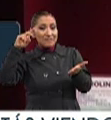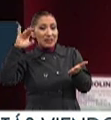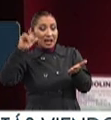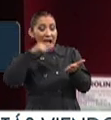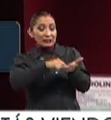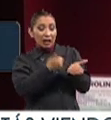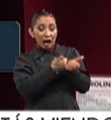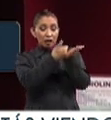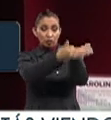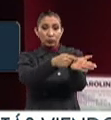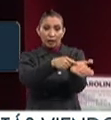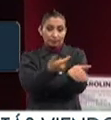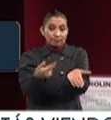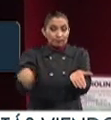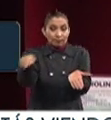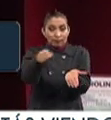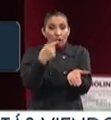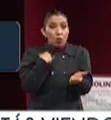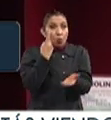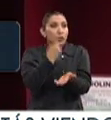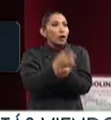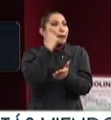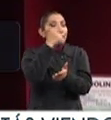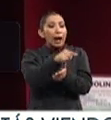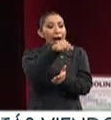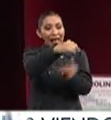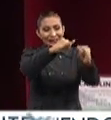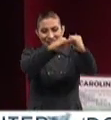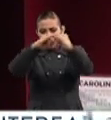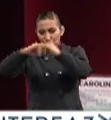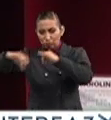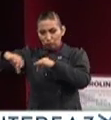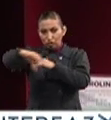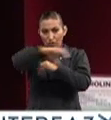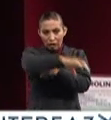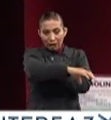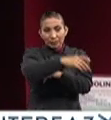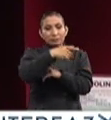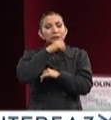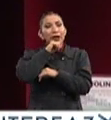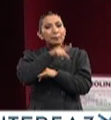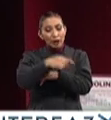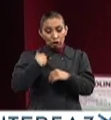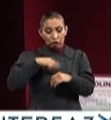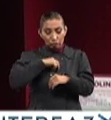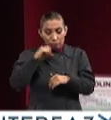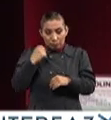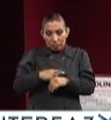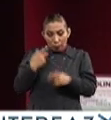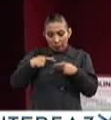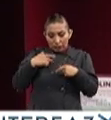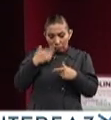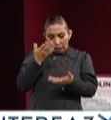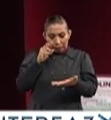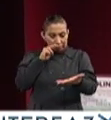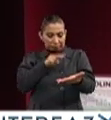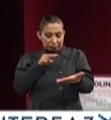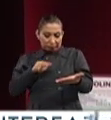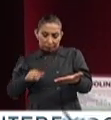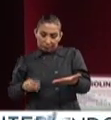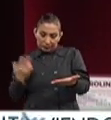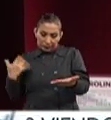es un instrumento que servirá no solamente a las instituciones, sino incluso a nosotros como ciudadanas y